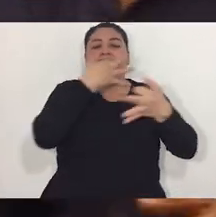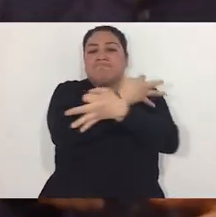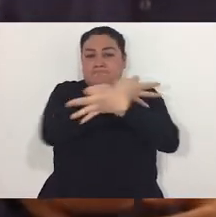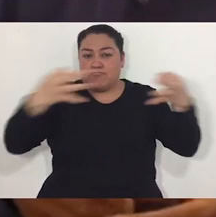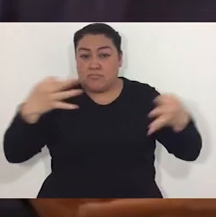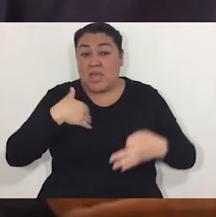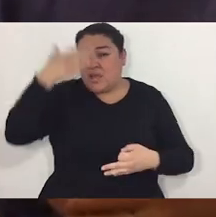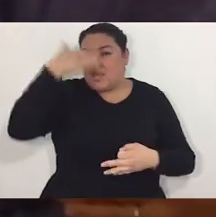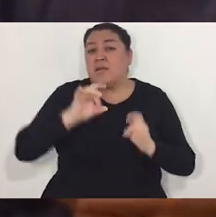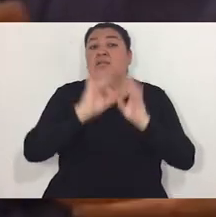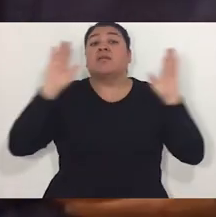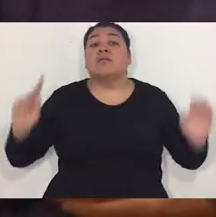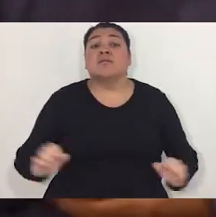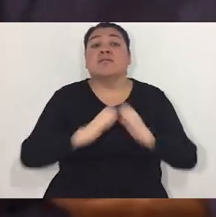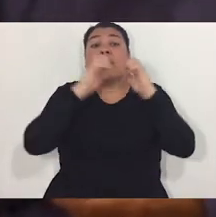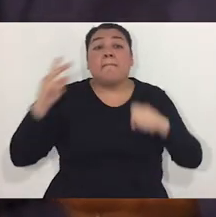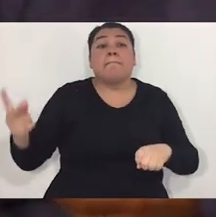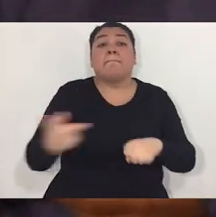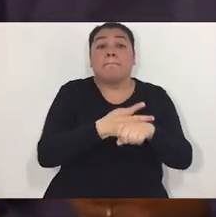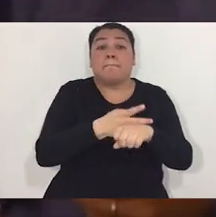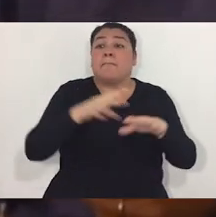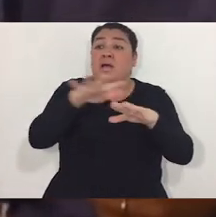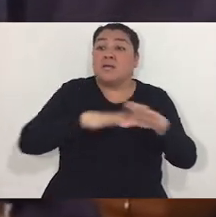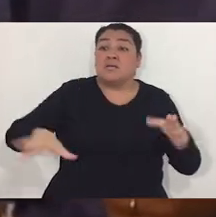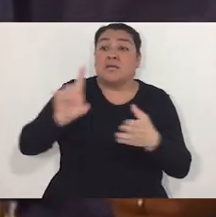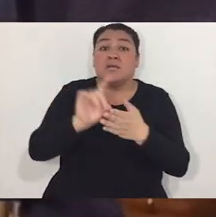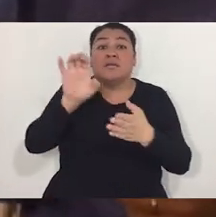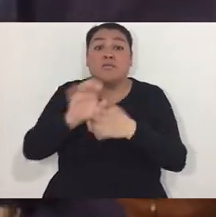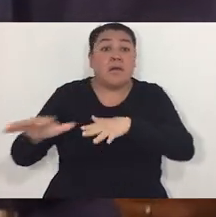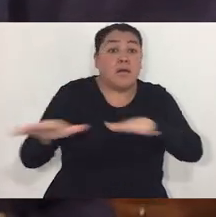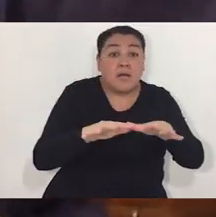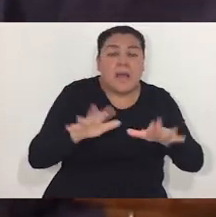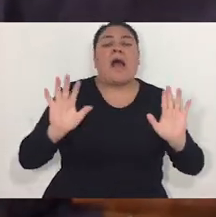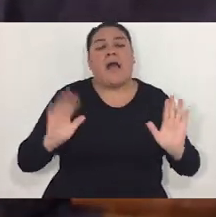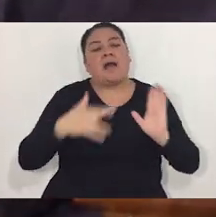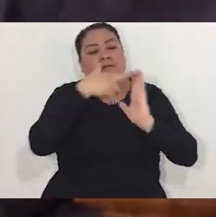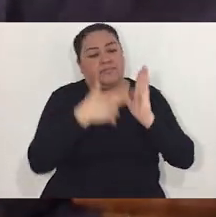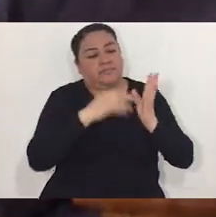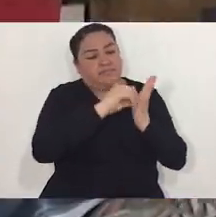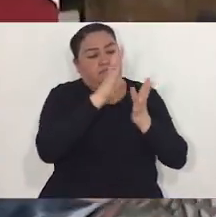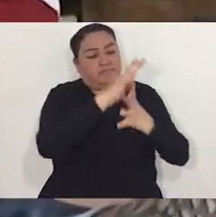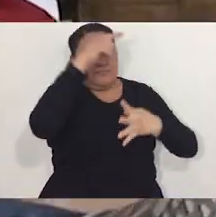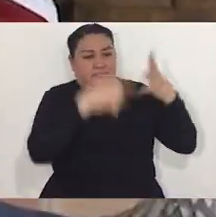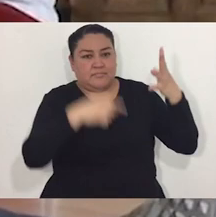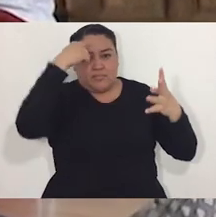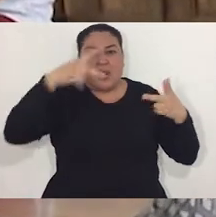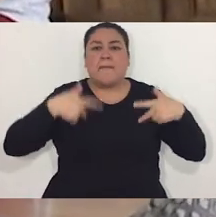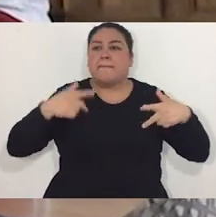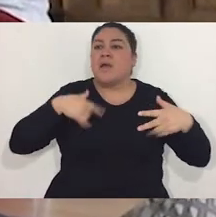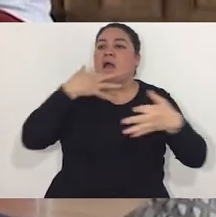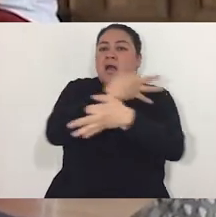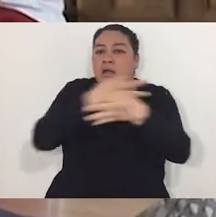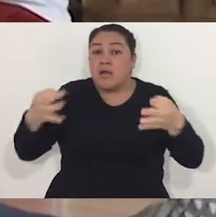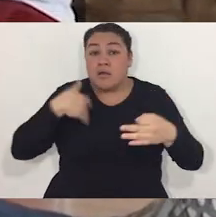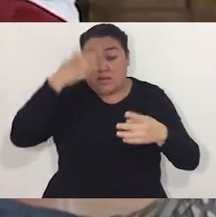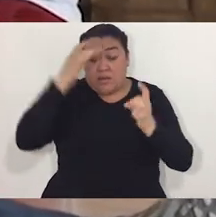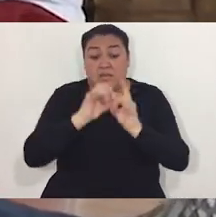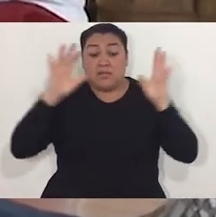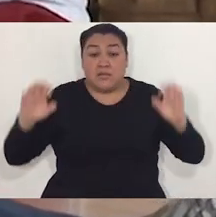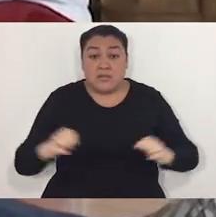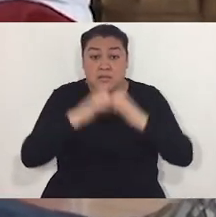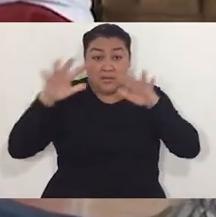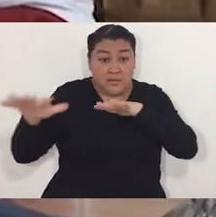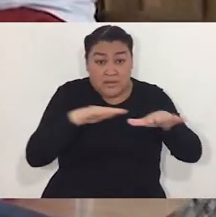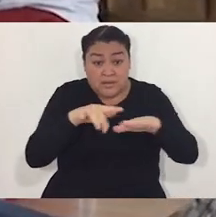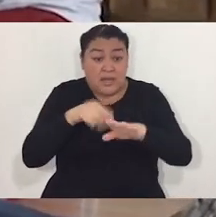básicas para interactuar con personas con discapacidad en caso de sismo, donde se ofrecen lineamientos de actuación antes, durante y después de un